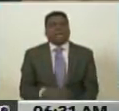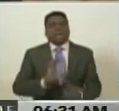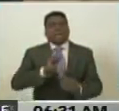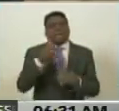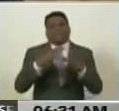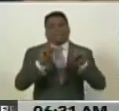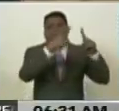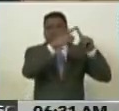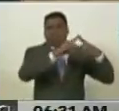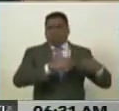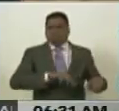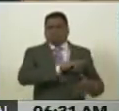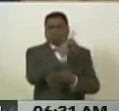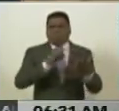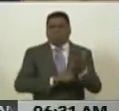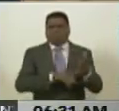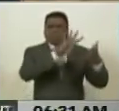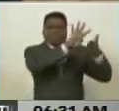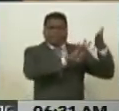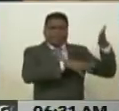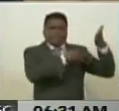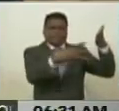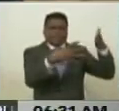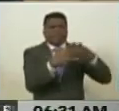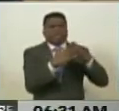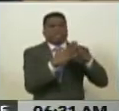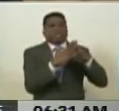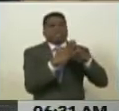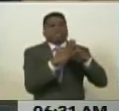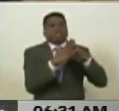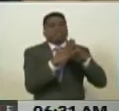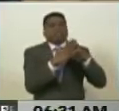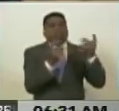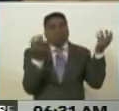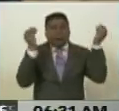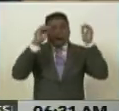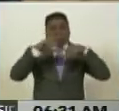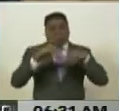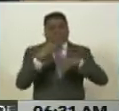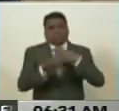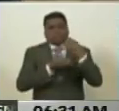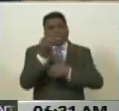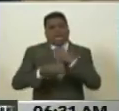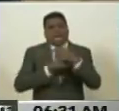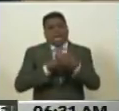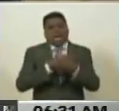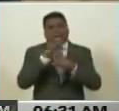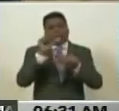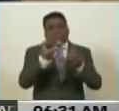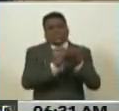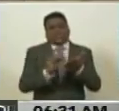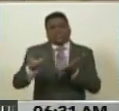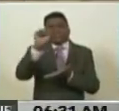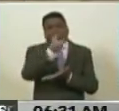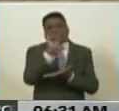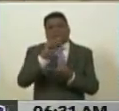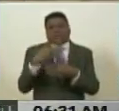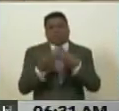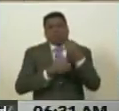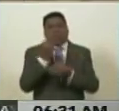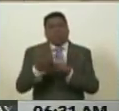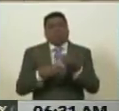cálculo de todas las tablas de la administración pública nacional y de todas las convenciones colectivas que tienen establecidos eh los tabuladores, como se conocen en las